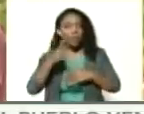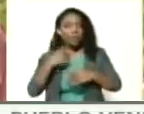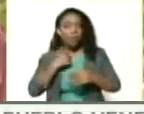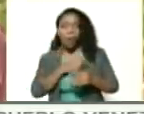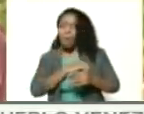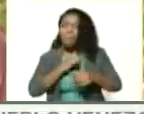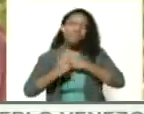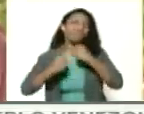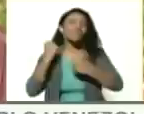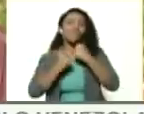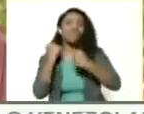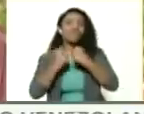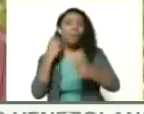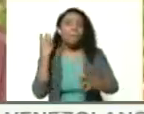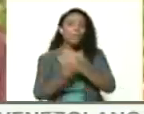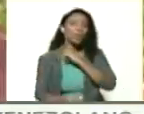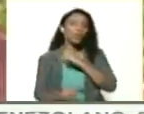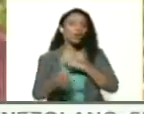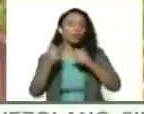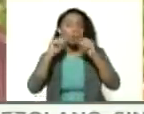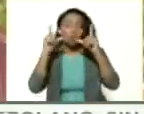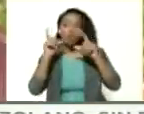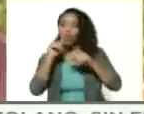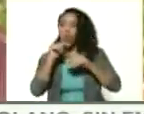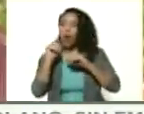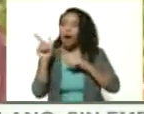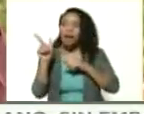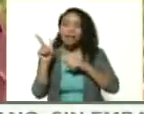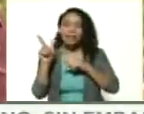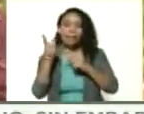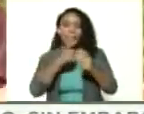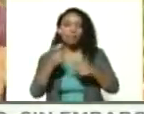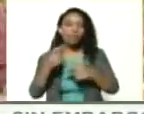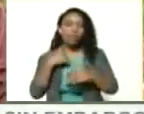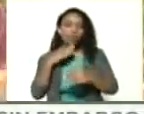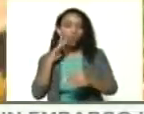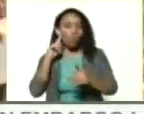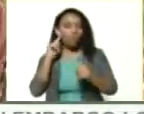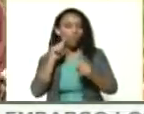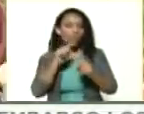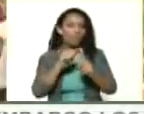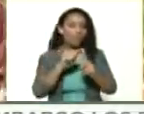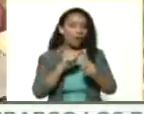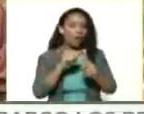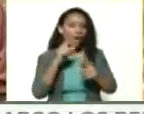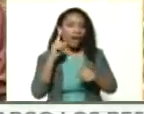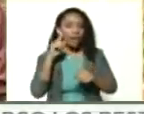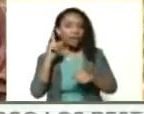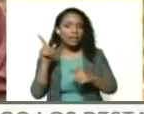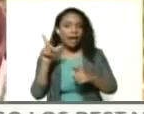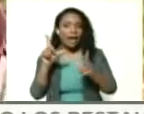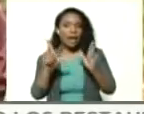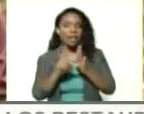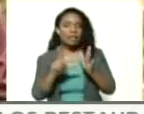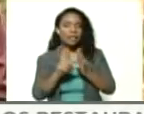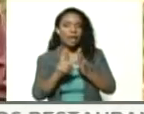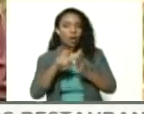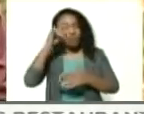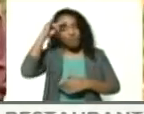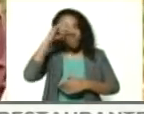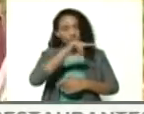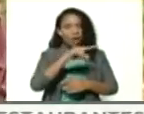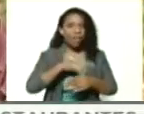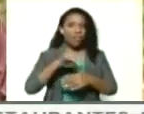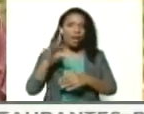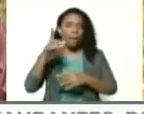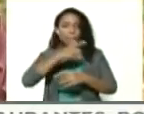toda carrera. Para sorpresa de nosotros, no había gente por esa salida. Nos dirigimos directo hacia el Liceo Fermín Toro. Al dejar a las